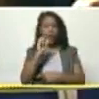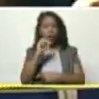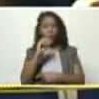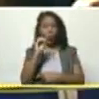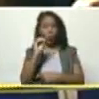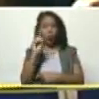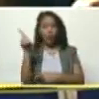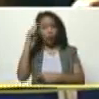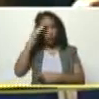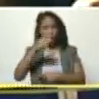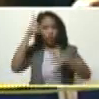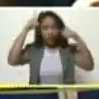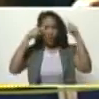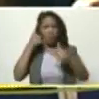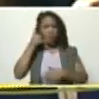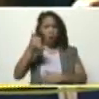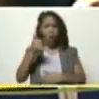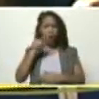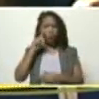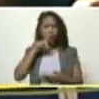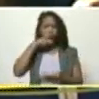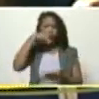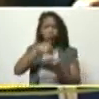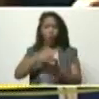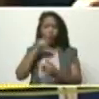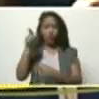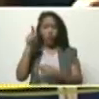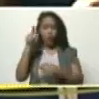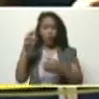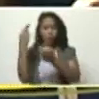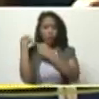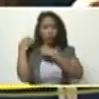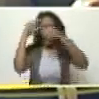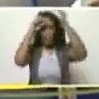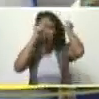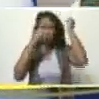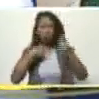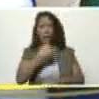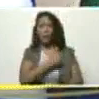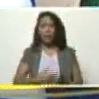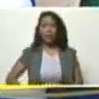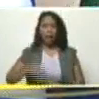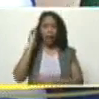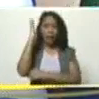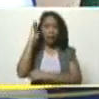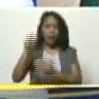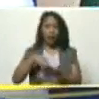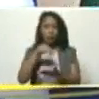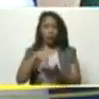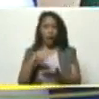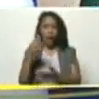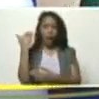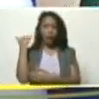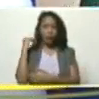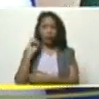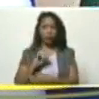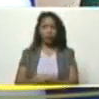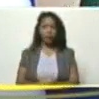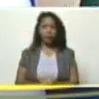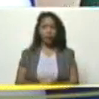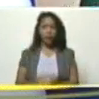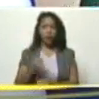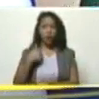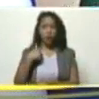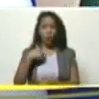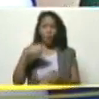Y el comandante Chávez me llamó y me nombró canciller. Yo era presidente de la Asamblea Nacional. Había